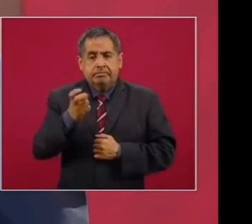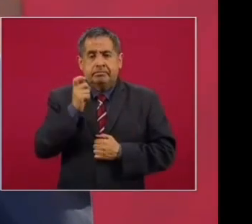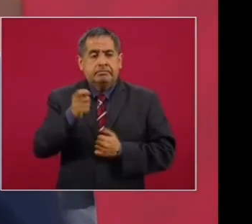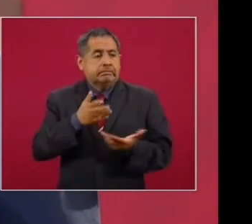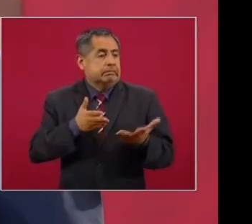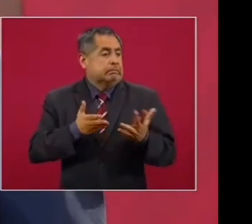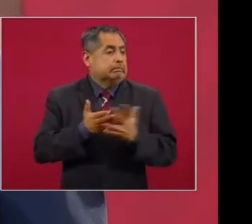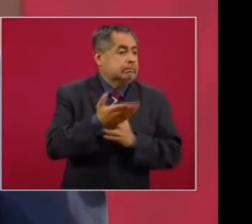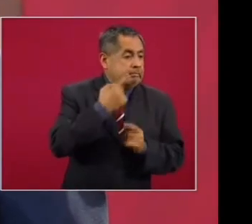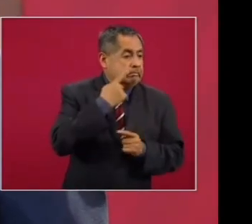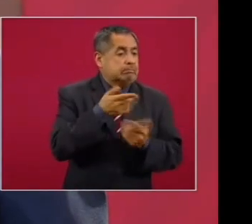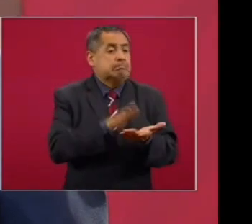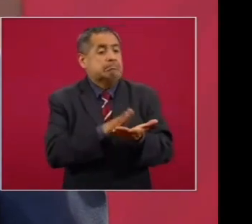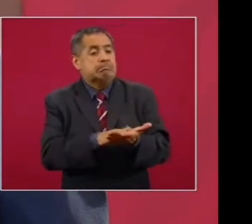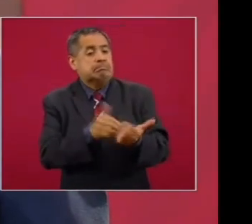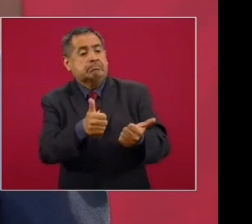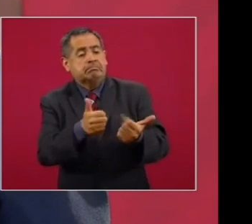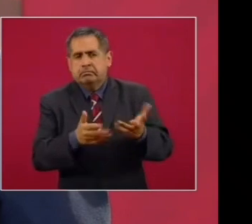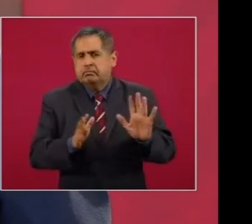intervencionismo.